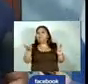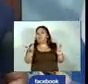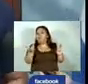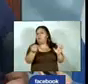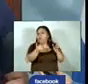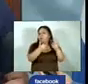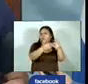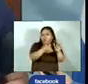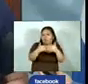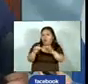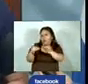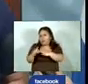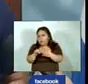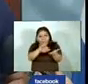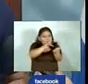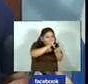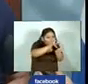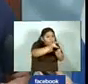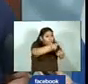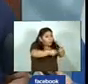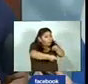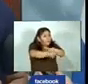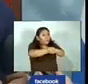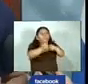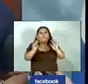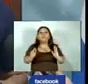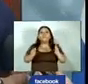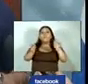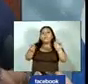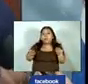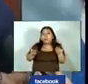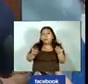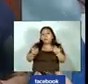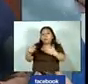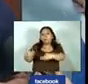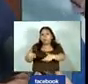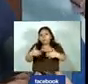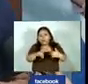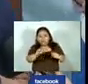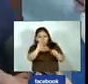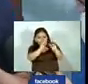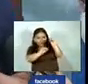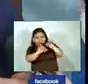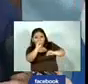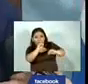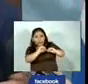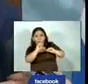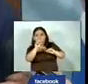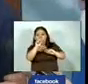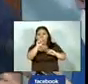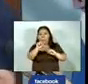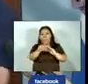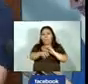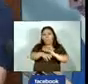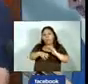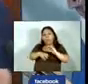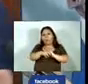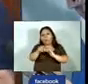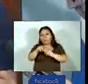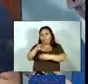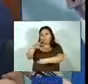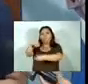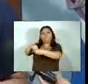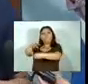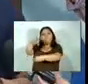distintas modalidades de lavado de dinero, básicamente en actividades de colocación, de estratificación y de